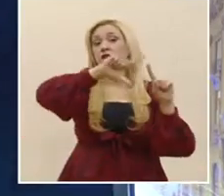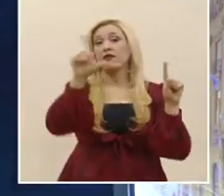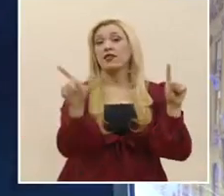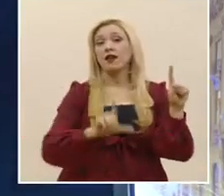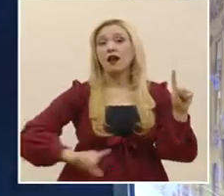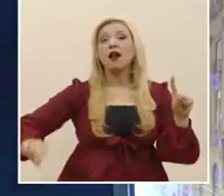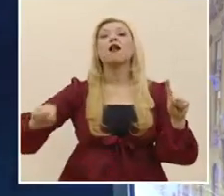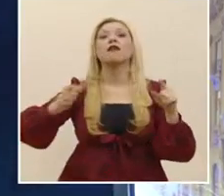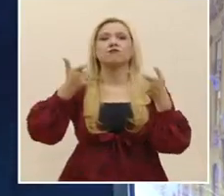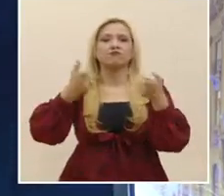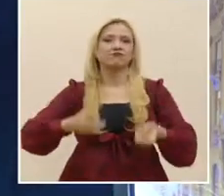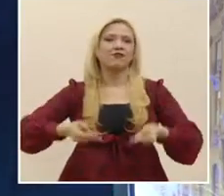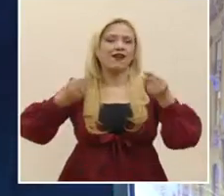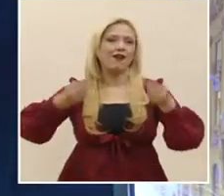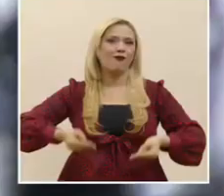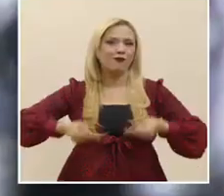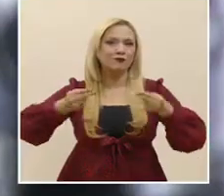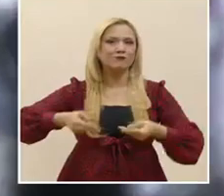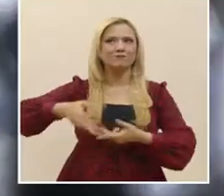Competencia Económica.